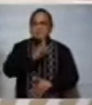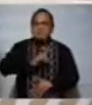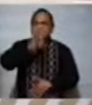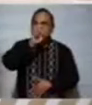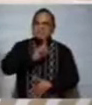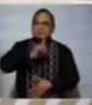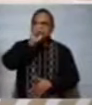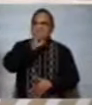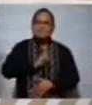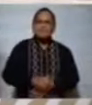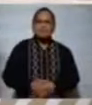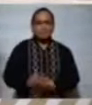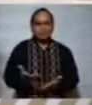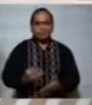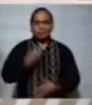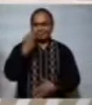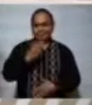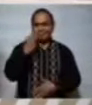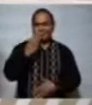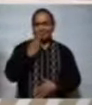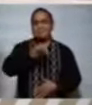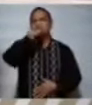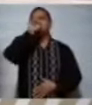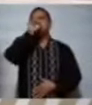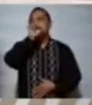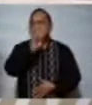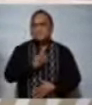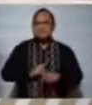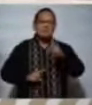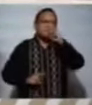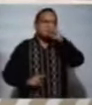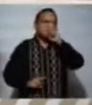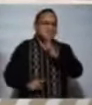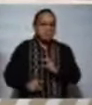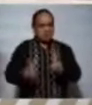yokol, matu tus. Entonces, no mentir y no